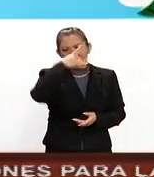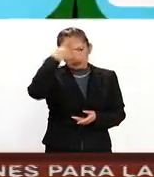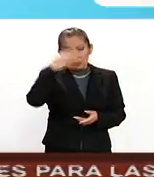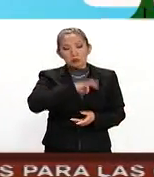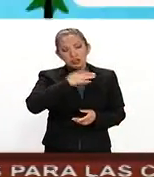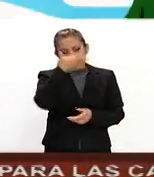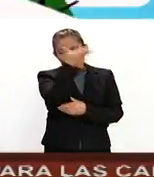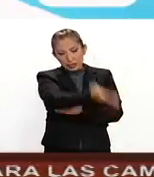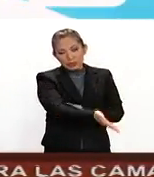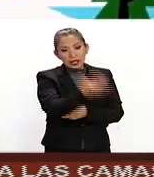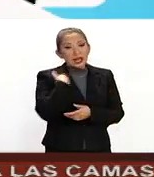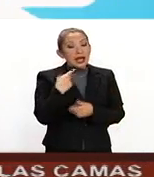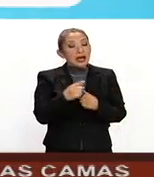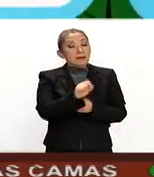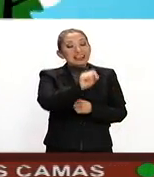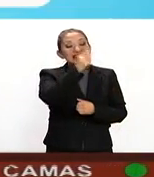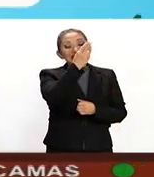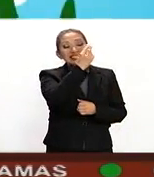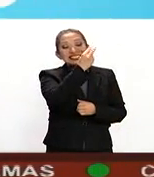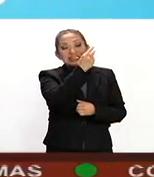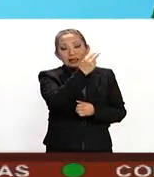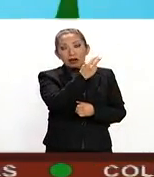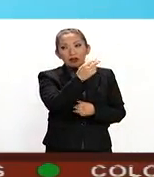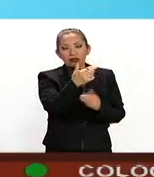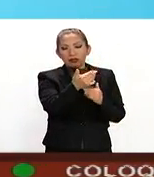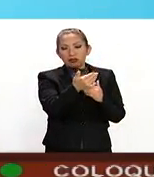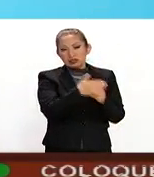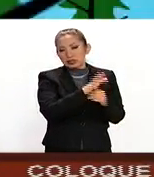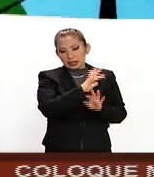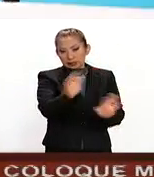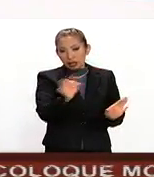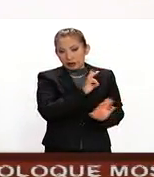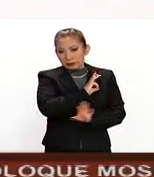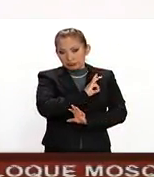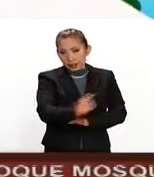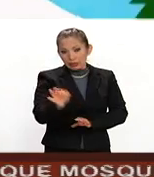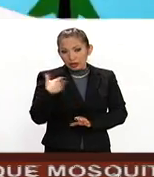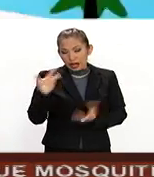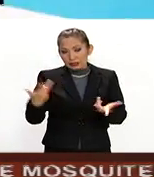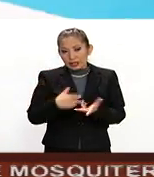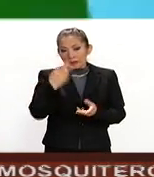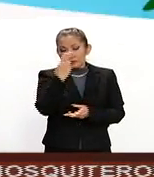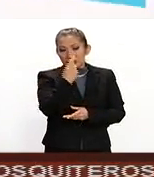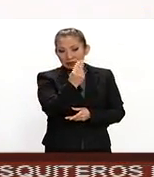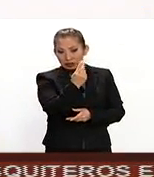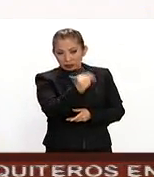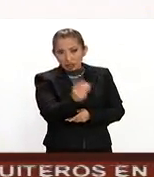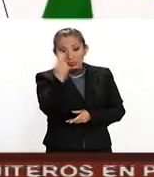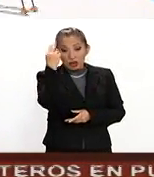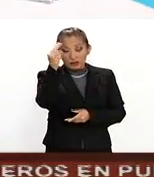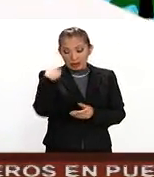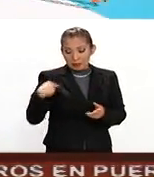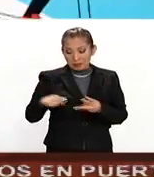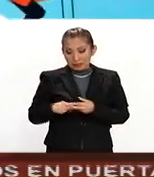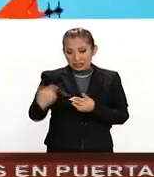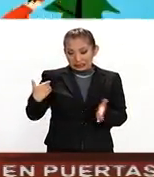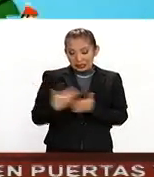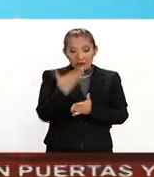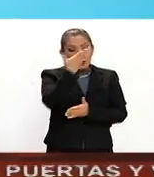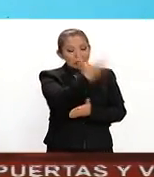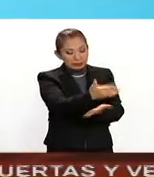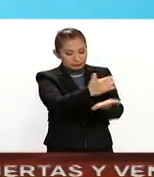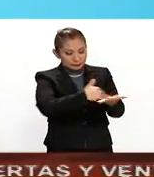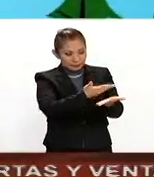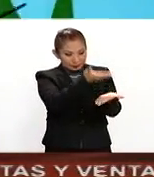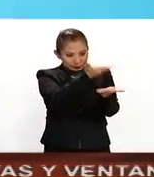podrán solicitarlo a partir del 25, de hecho ya lo debieron de haber hecho a partir del 25 de noviembre. Esta solicitud se tendrá